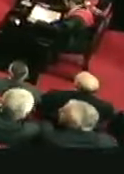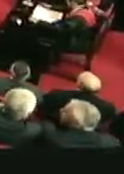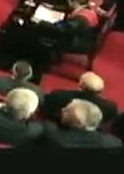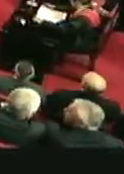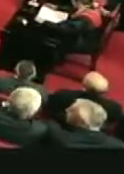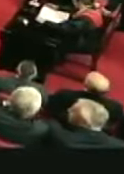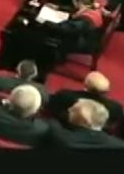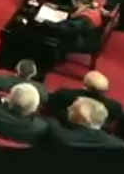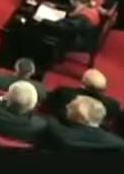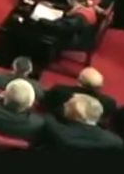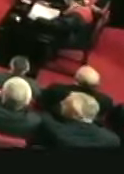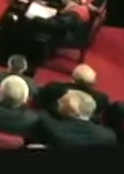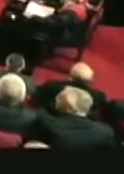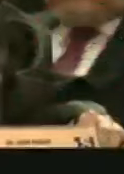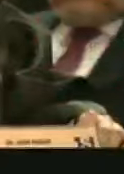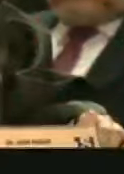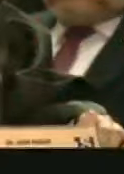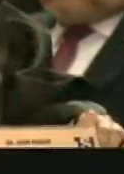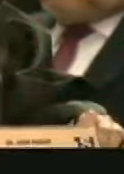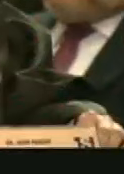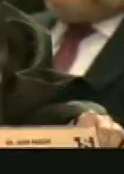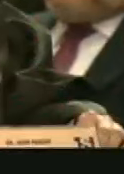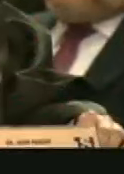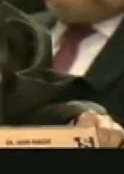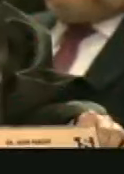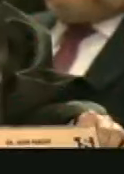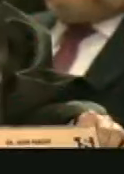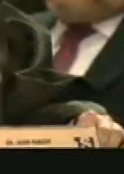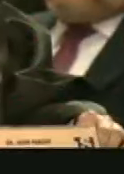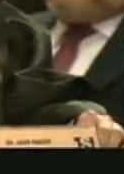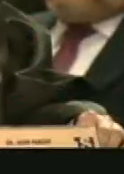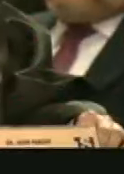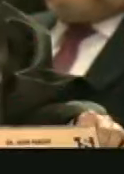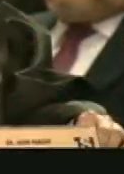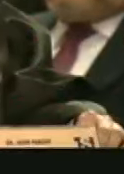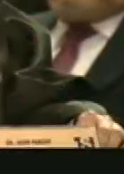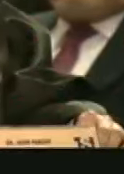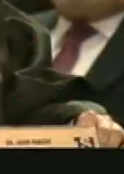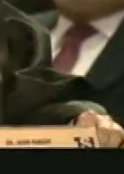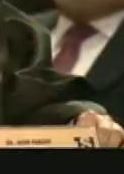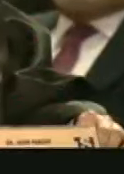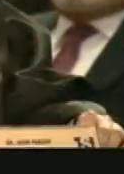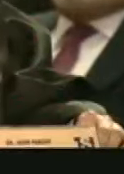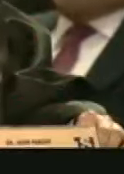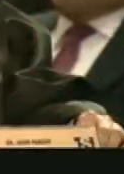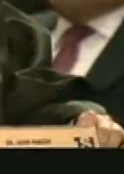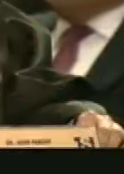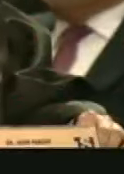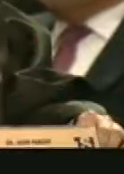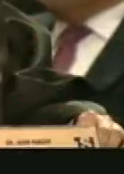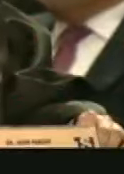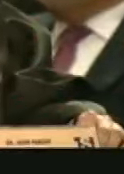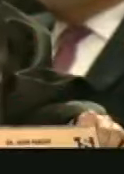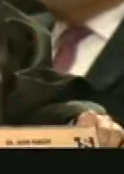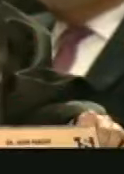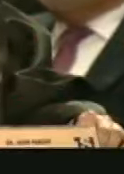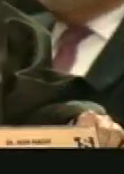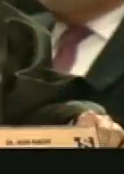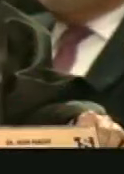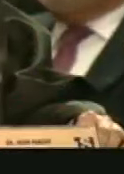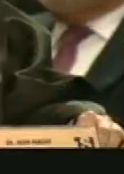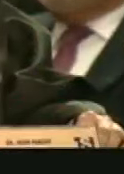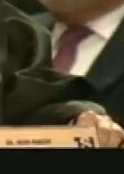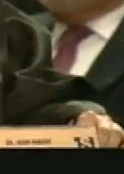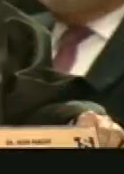de Venezuela, el artículo 2 de la Ley Orgánica del Tribunal Supremo de Justicia y el artículo 26 de la Ley Orgánica del Poder